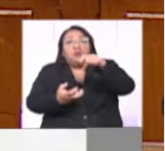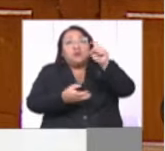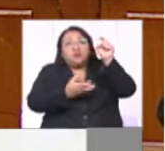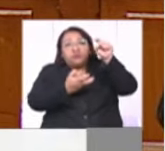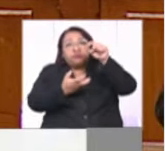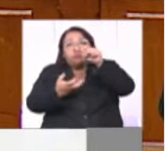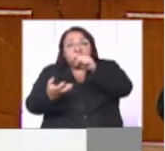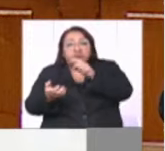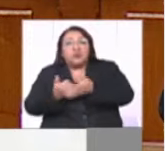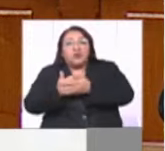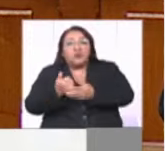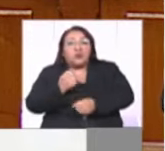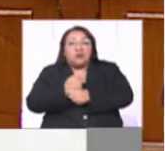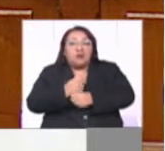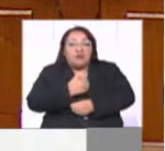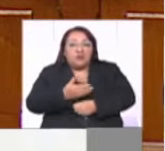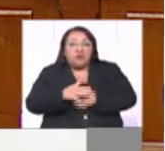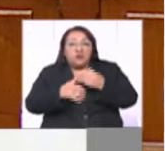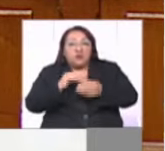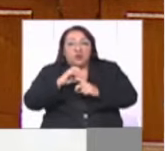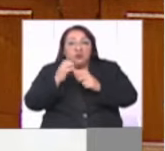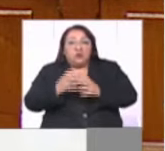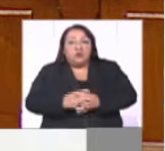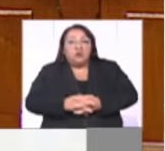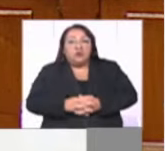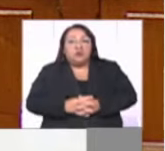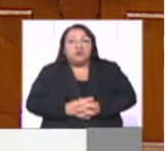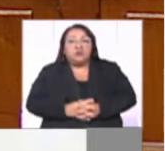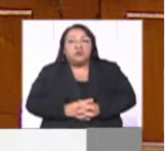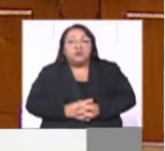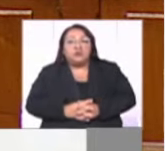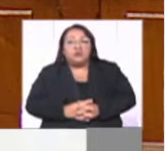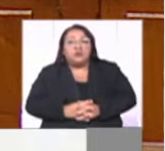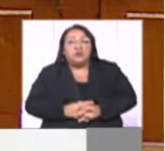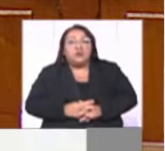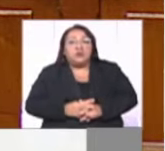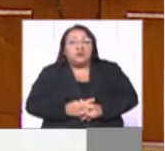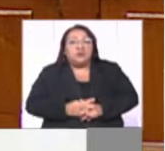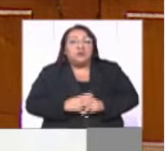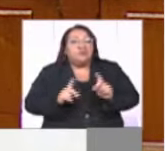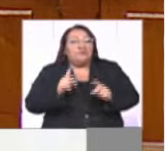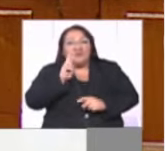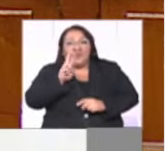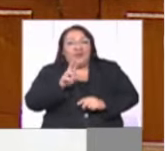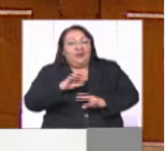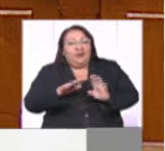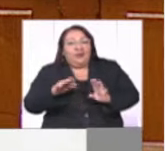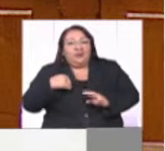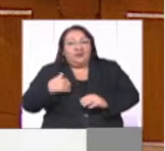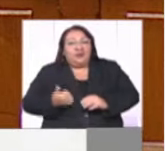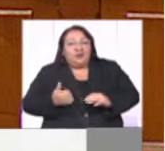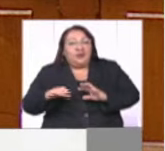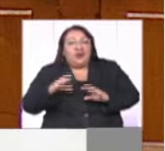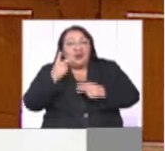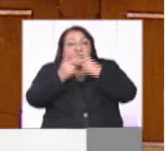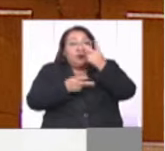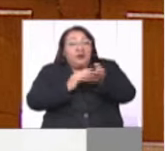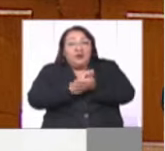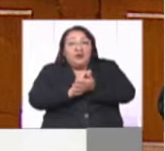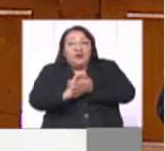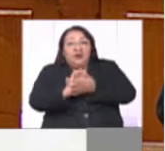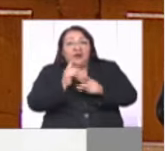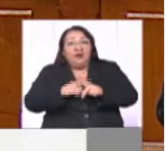pues trabaje a favor de nuestra cultura, pero sin embargo no vemos que la señora haga las visitas a